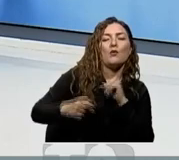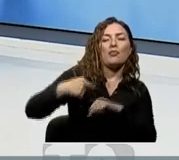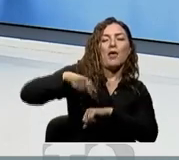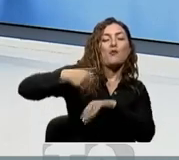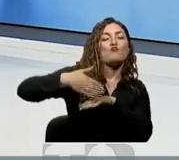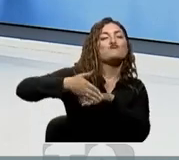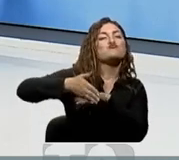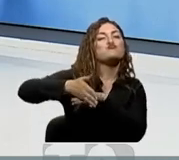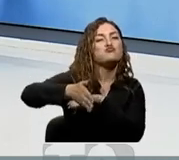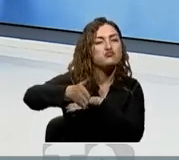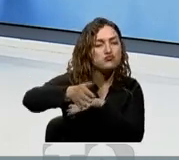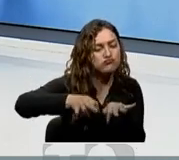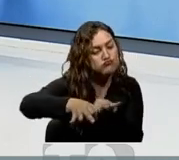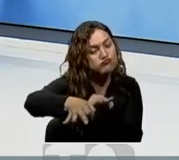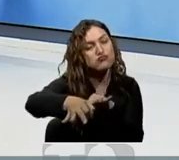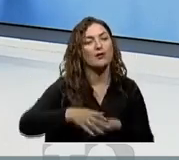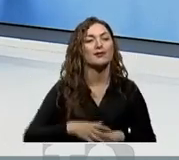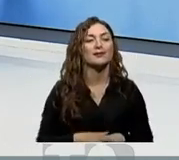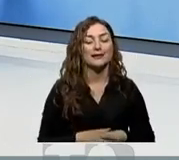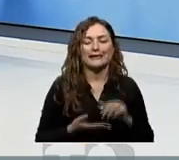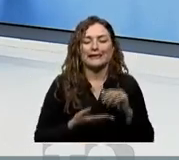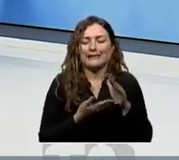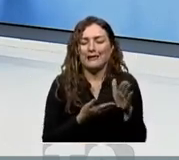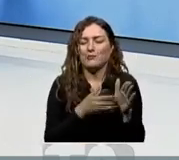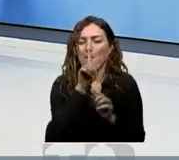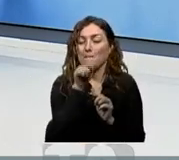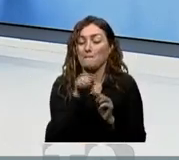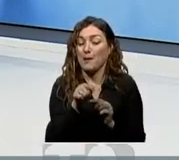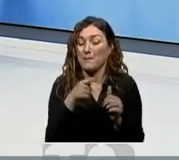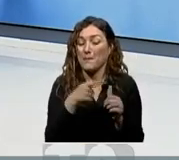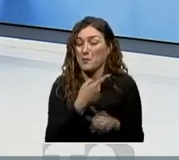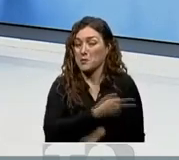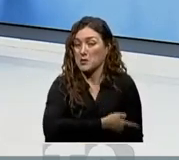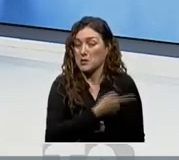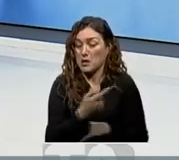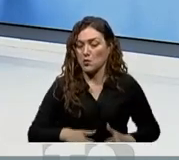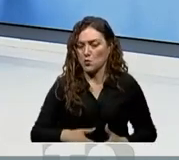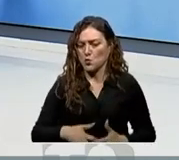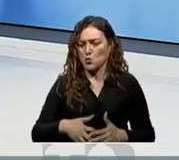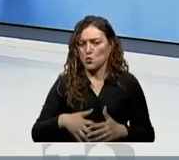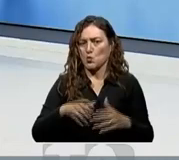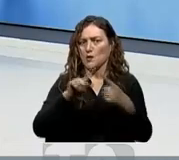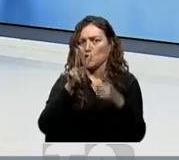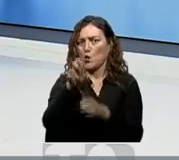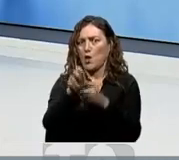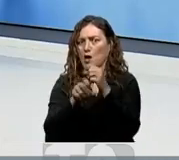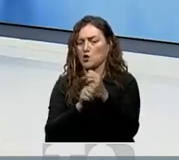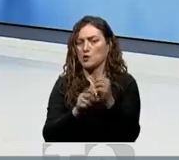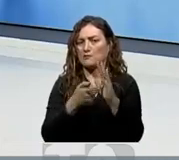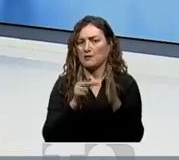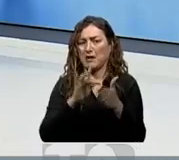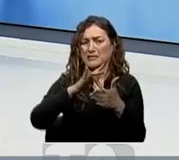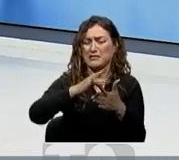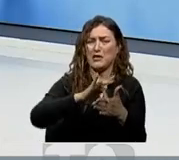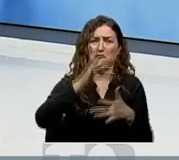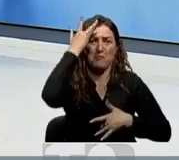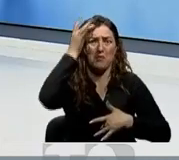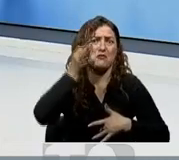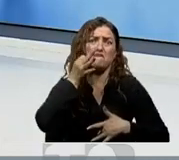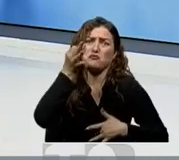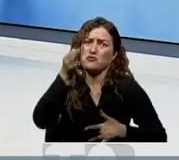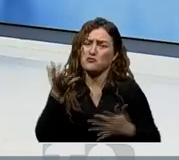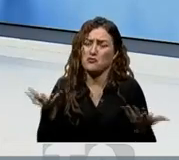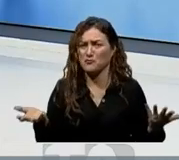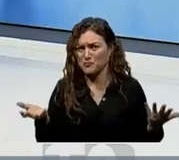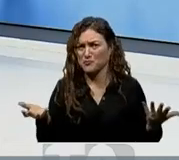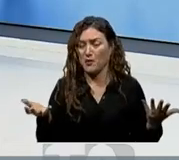plazo. Es así que aquello que sucede durante los 1000 primeros días puede incrementar el riesgo, por ejemplo, de padecer enfermedades